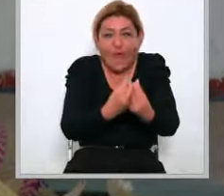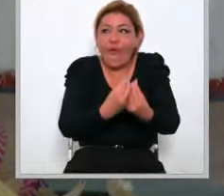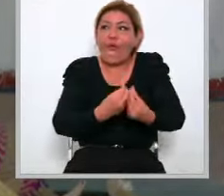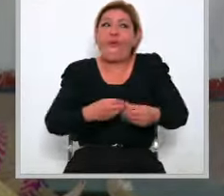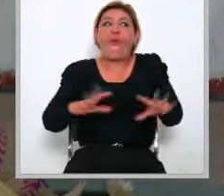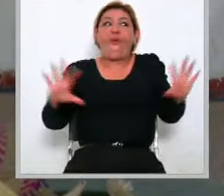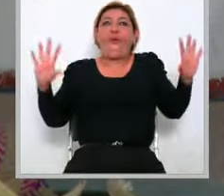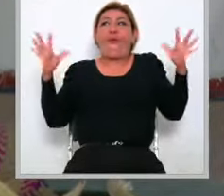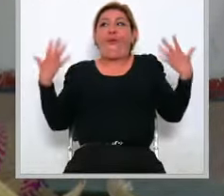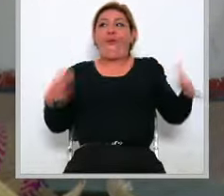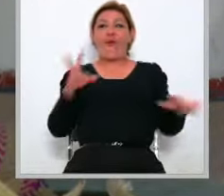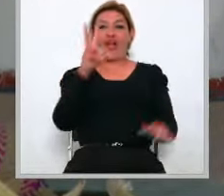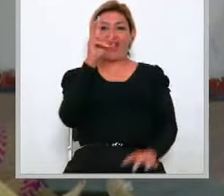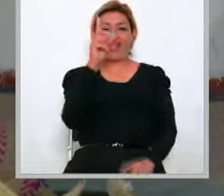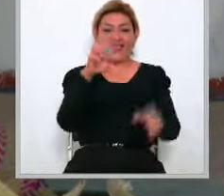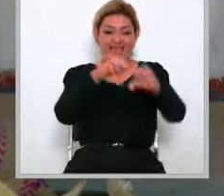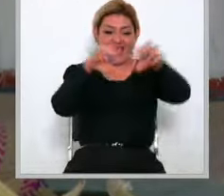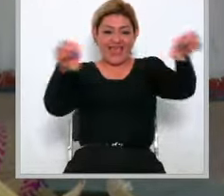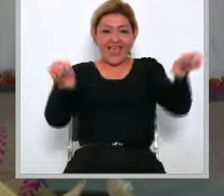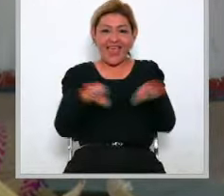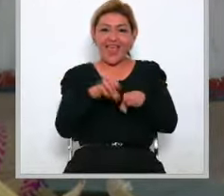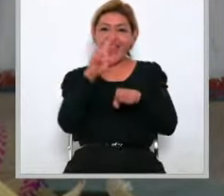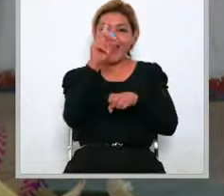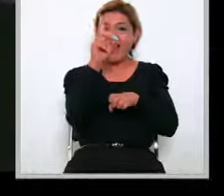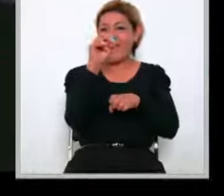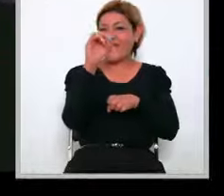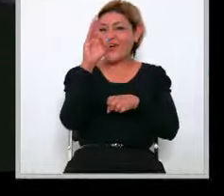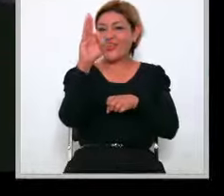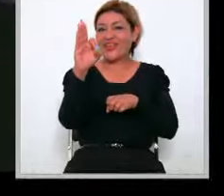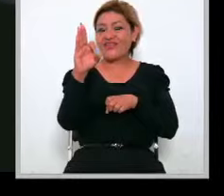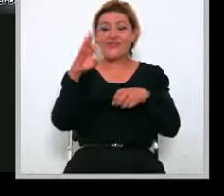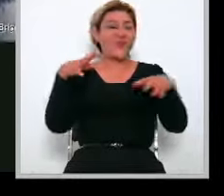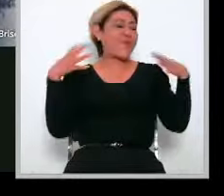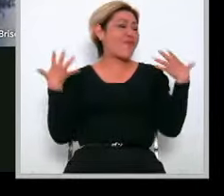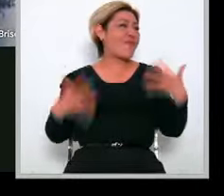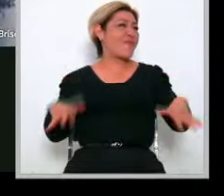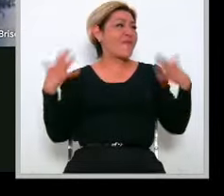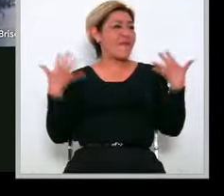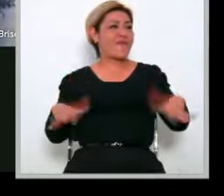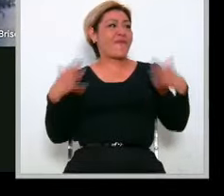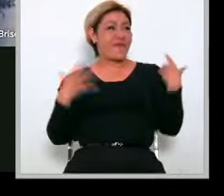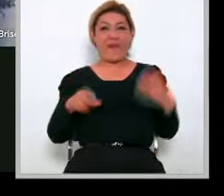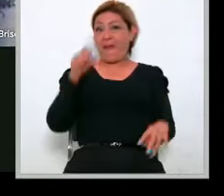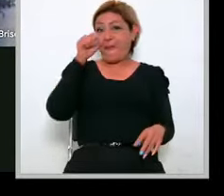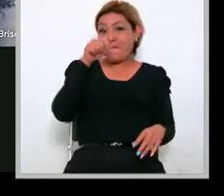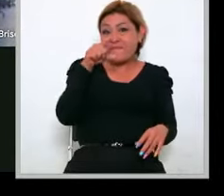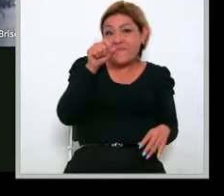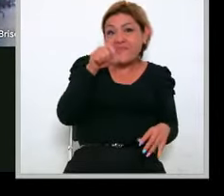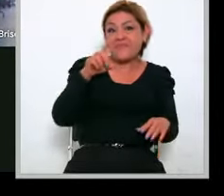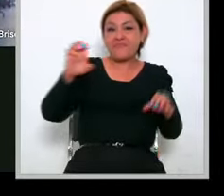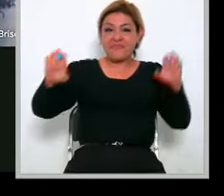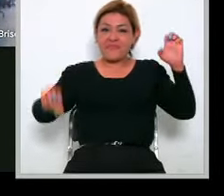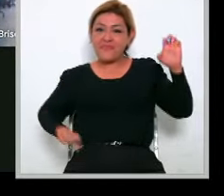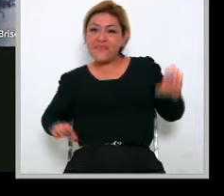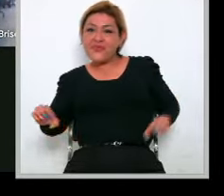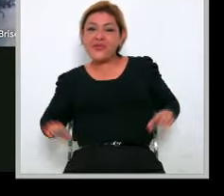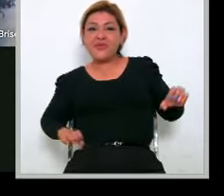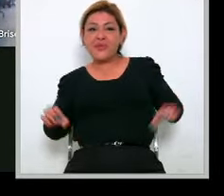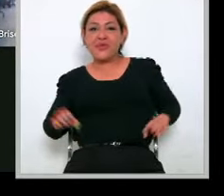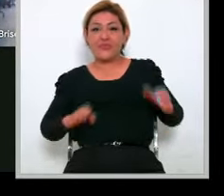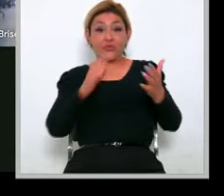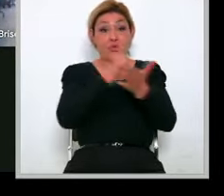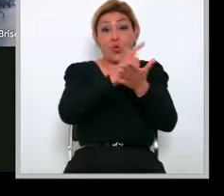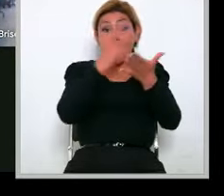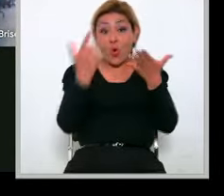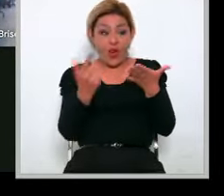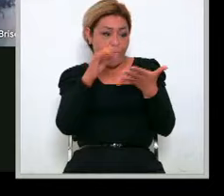está realizando, y es que sin duda ha sido un despliegue de actividades bastante grande en donde todas y todos están formando pues parte de las